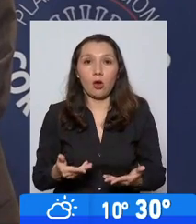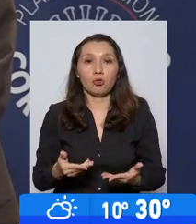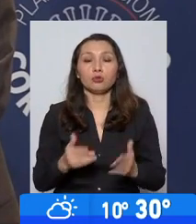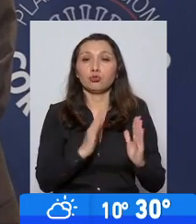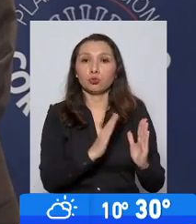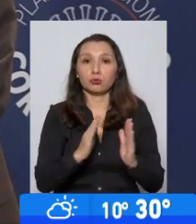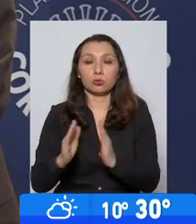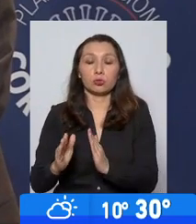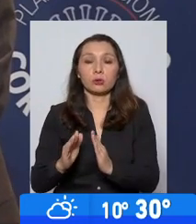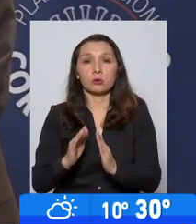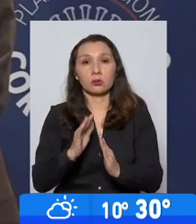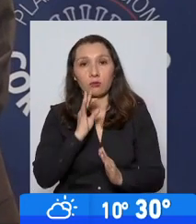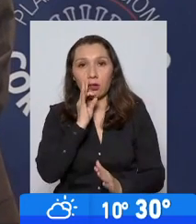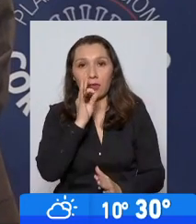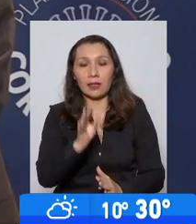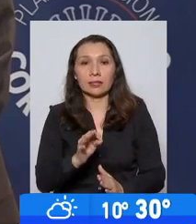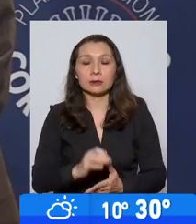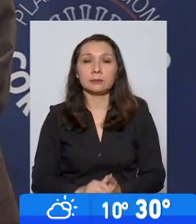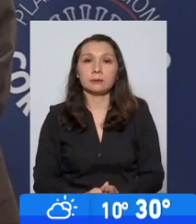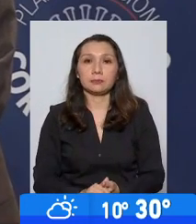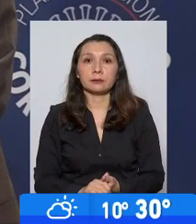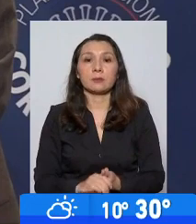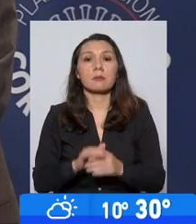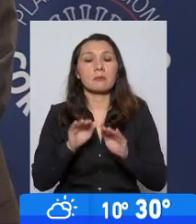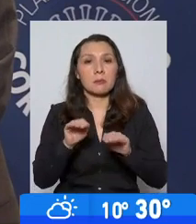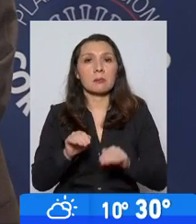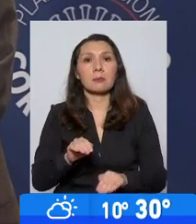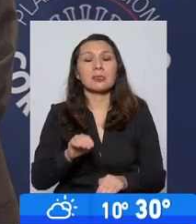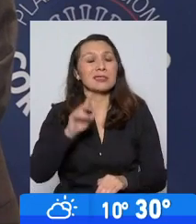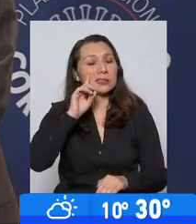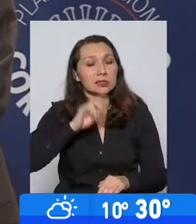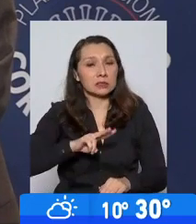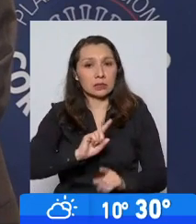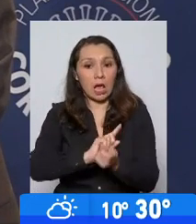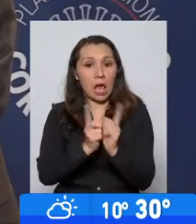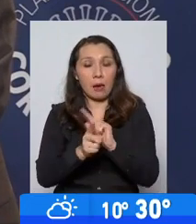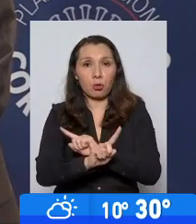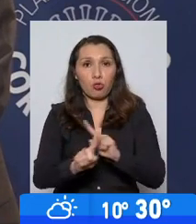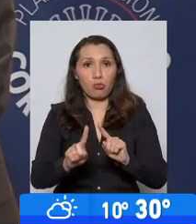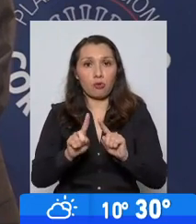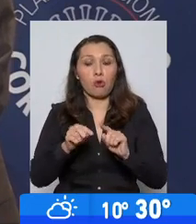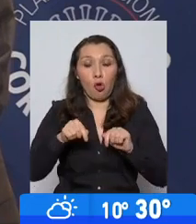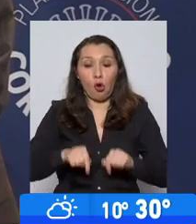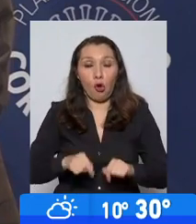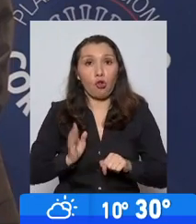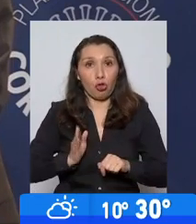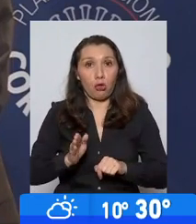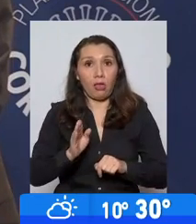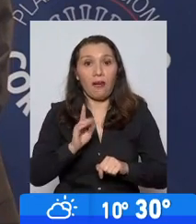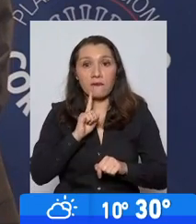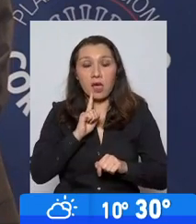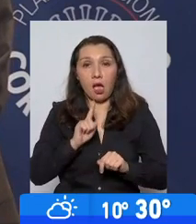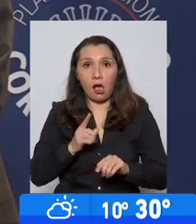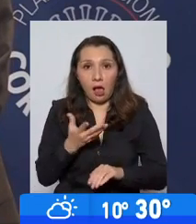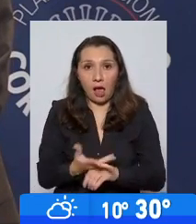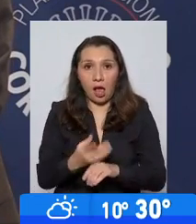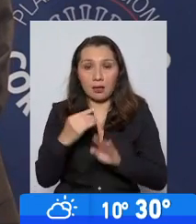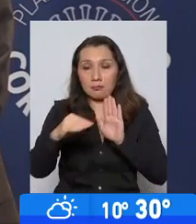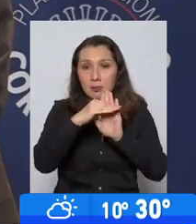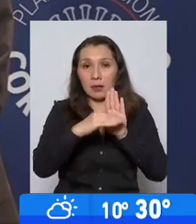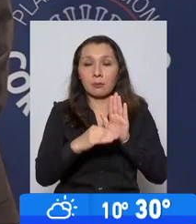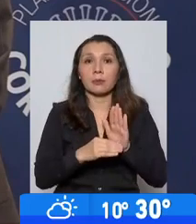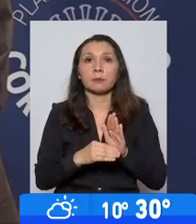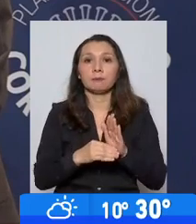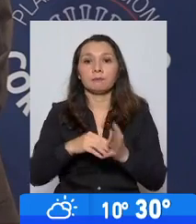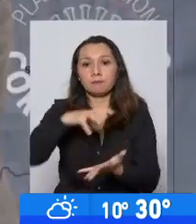en orden. Se mantienen sin cambios respecto a las medidas hoy día vigentes. El